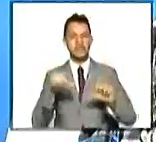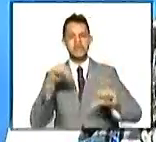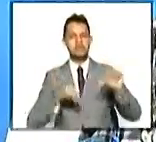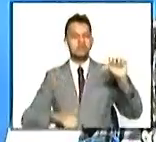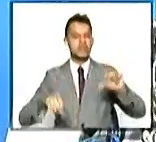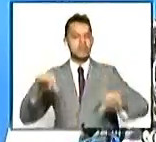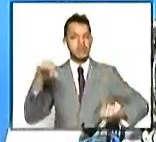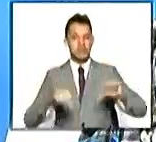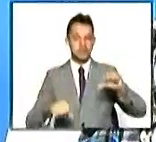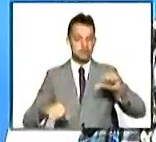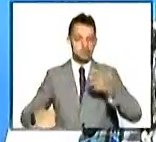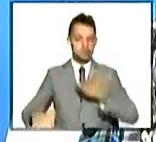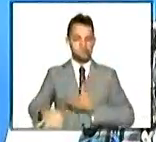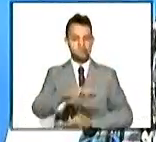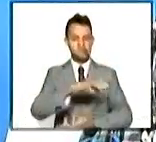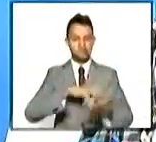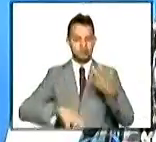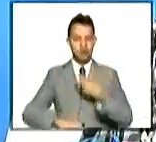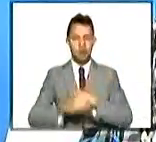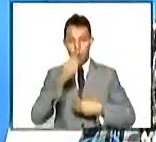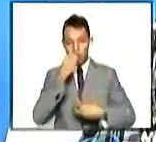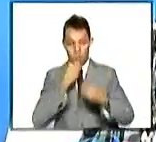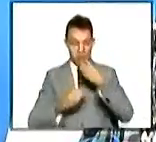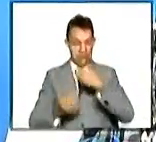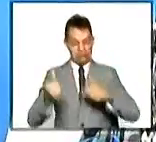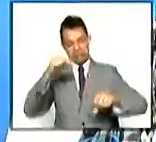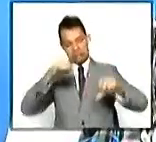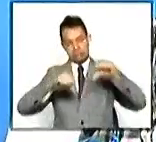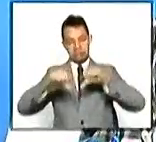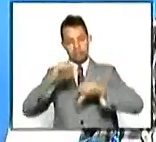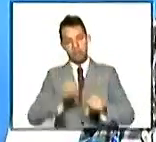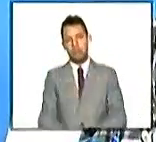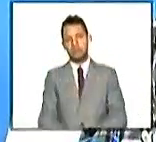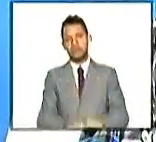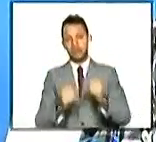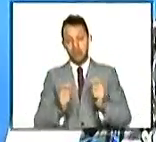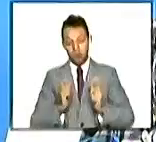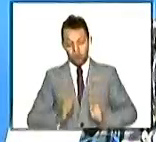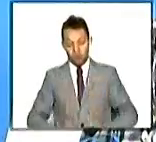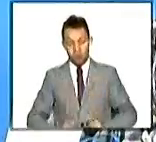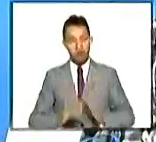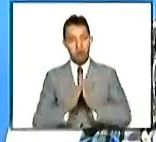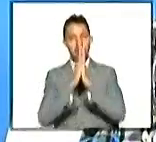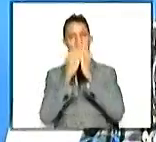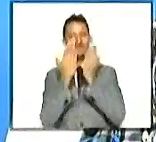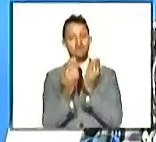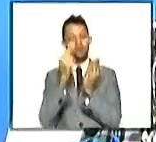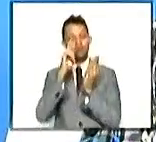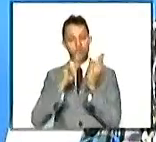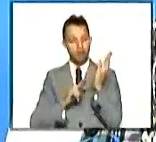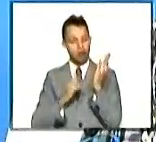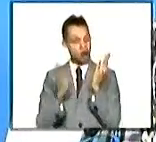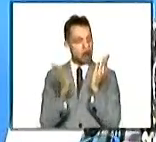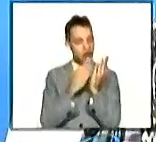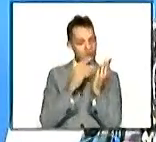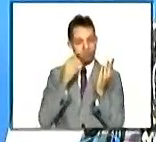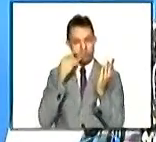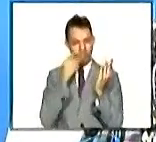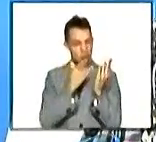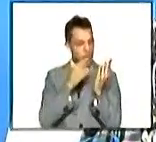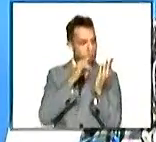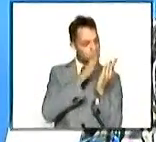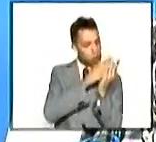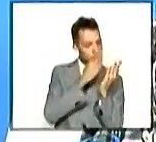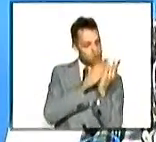que le agregan a las comidas, a la alimentación, y es un libro que uno lo lee, es supremamente interesante. Es un libro un poco